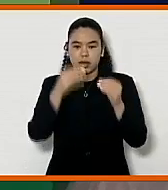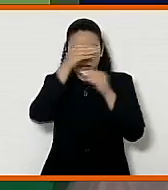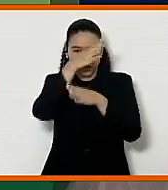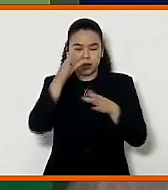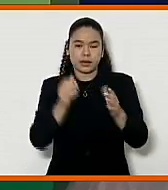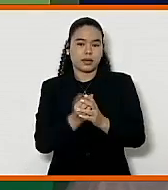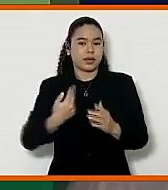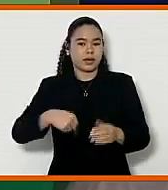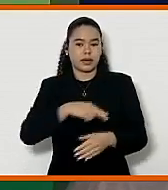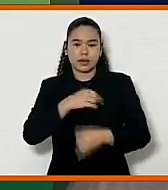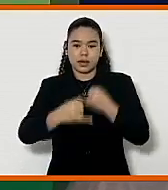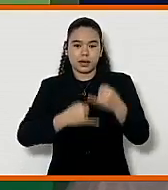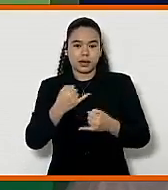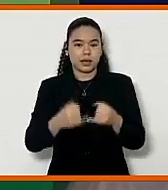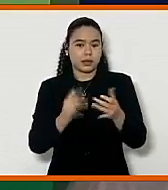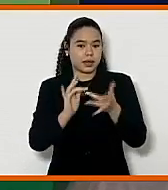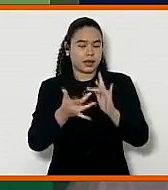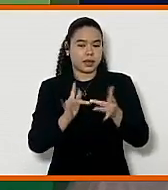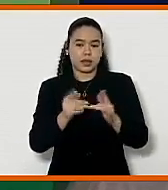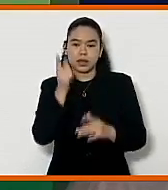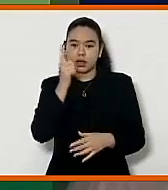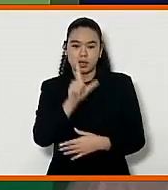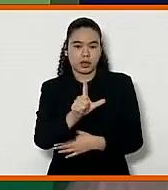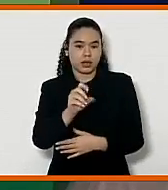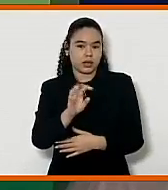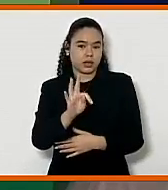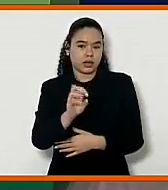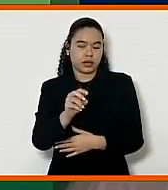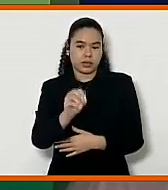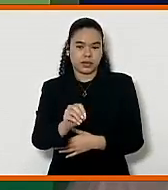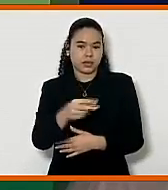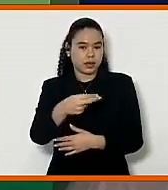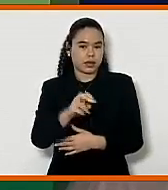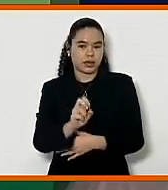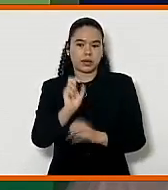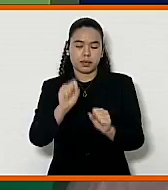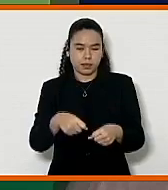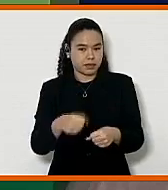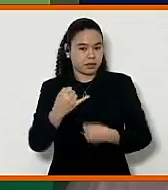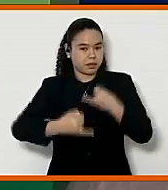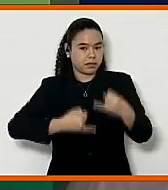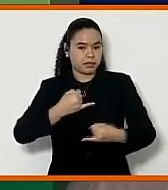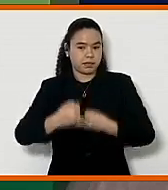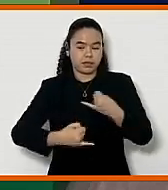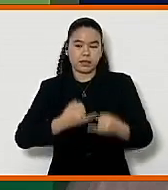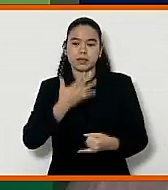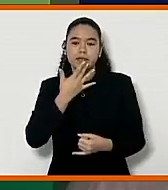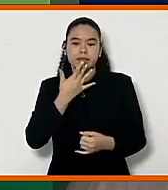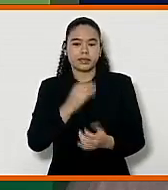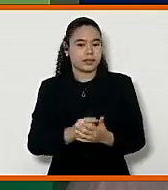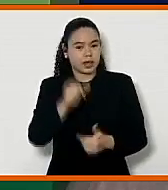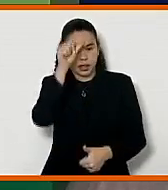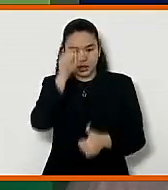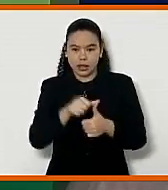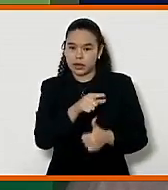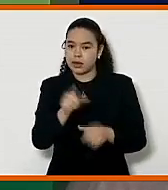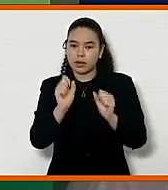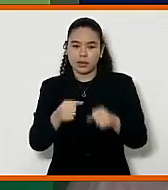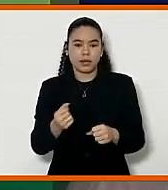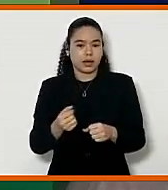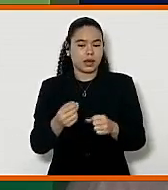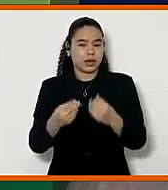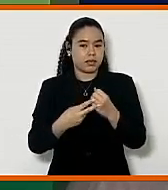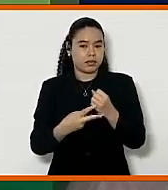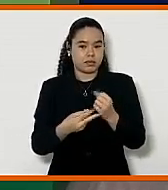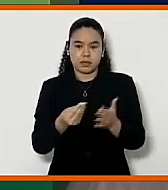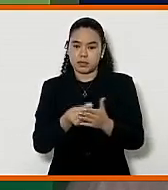que a través de nuestra plataforma en línea loto.hn tenés a tu disposición tus juegos favoritos. Y recuerda que puedes recargar tu cuenta con Loto